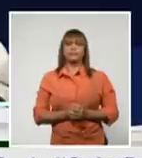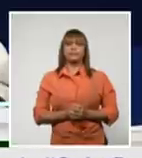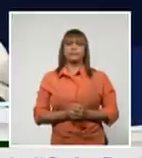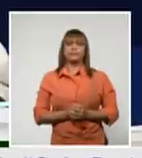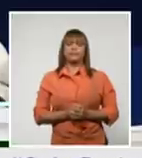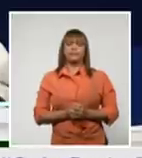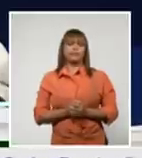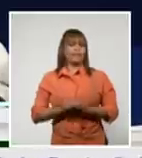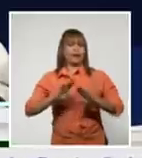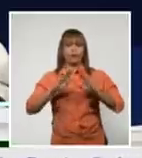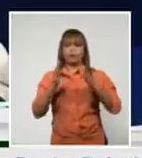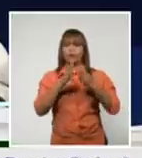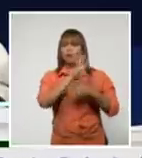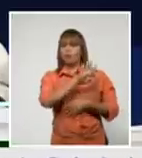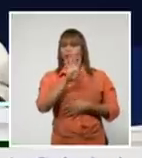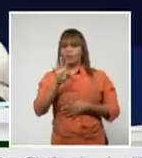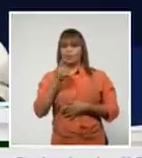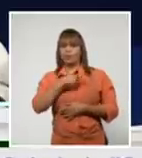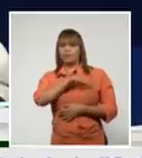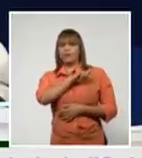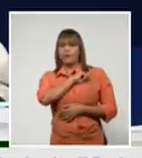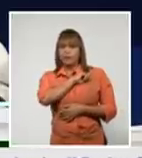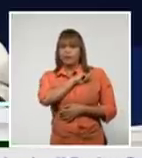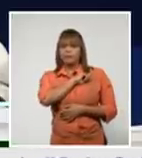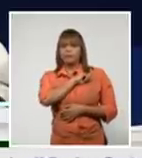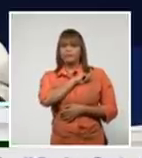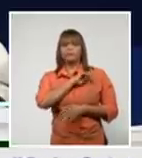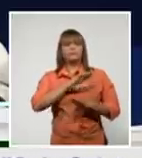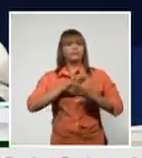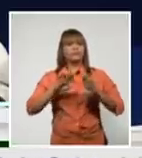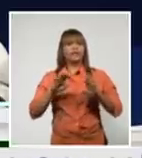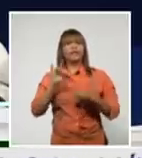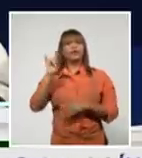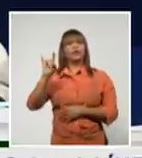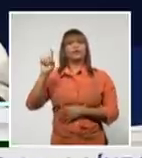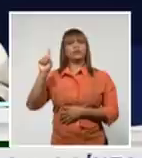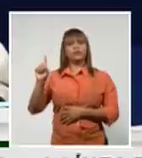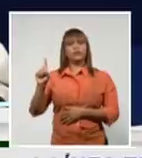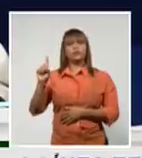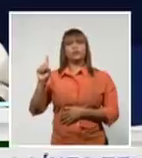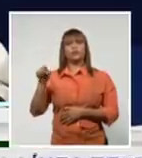estos 44 en el día de ayer, ya el